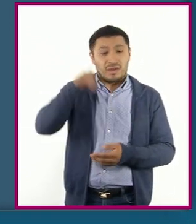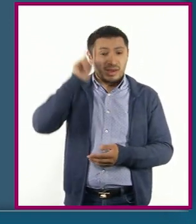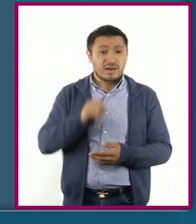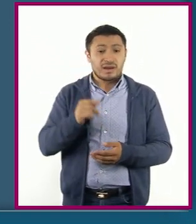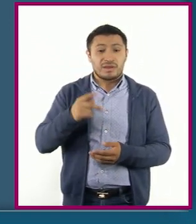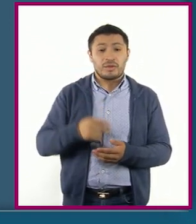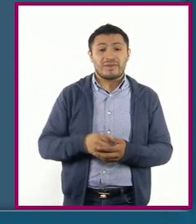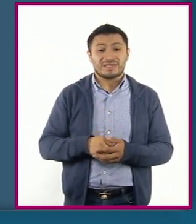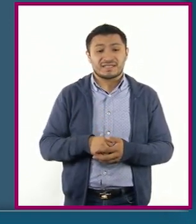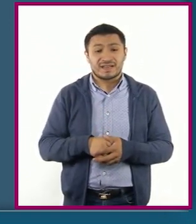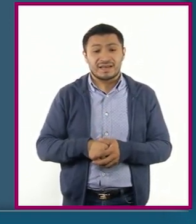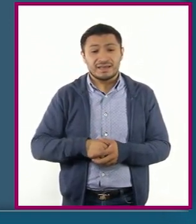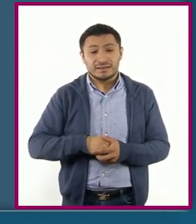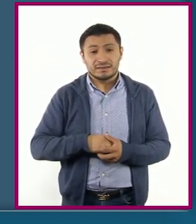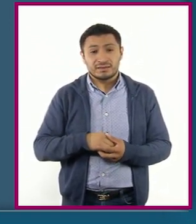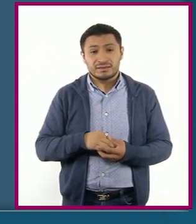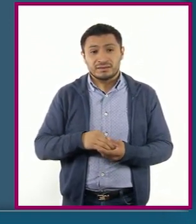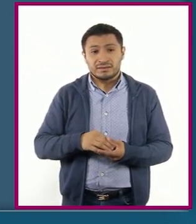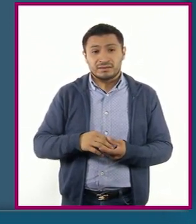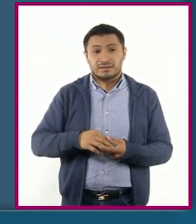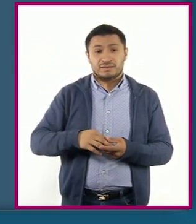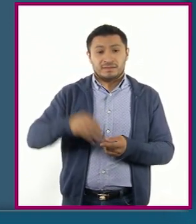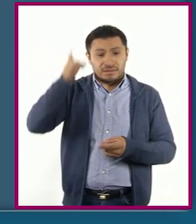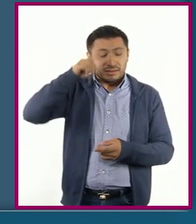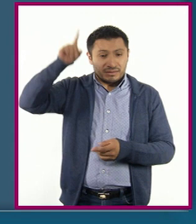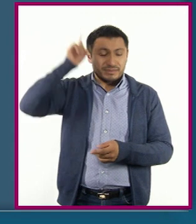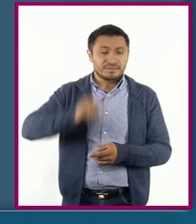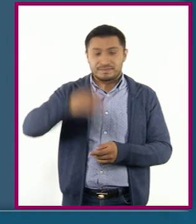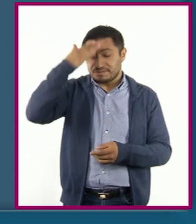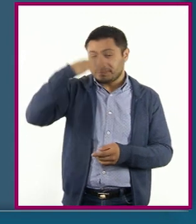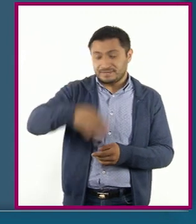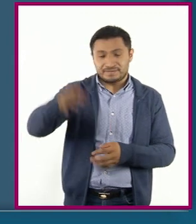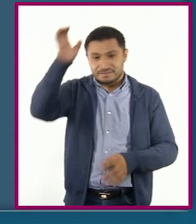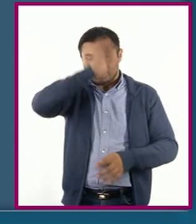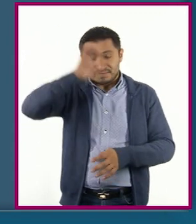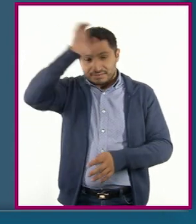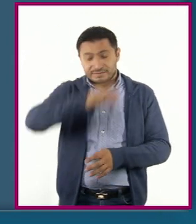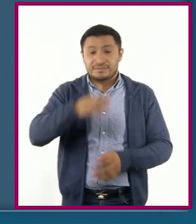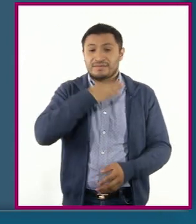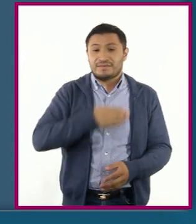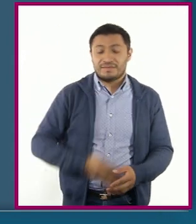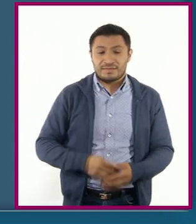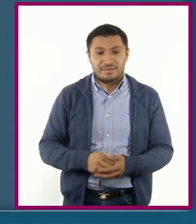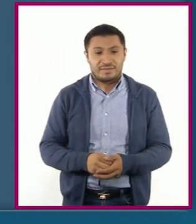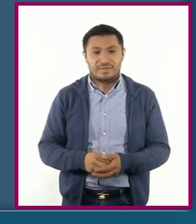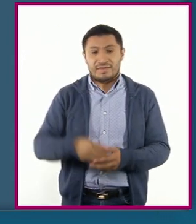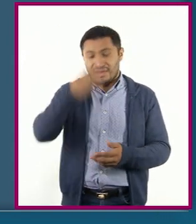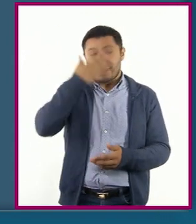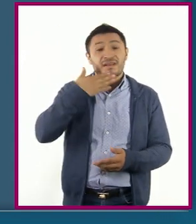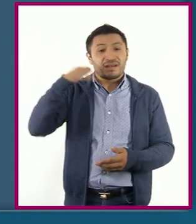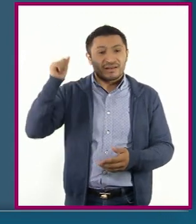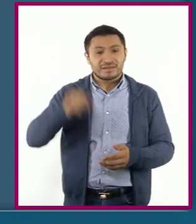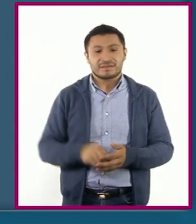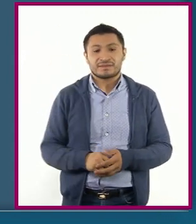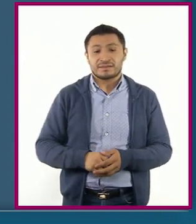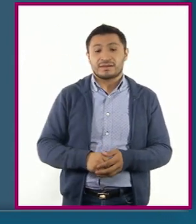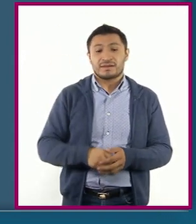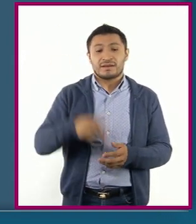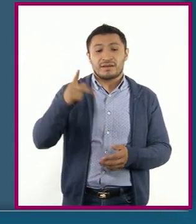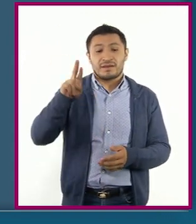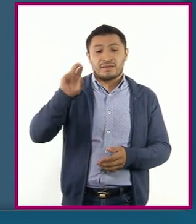Palladio, Palas, diosa de la sabiduría, de las ciencias, de la justicia y la habilidad;